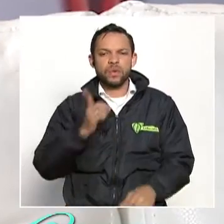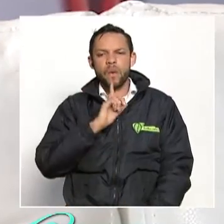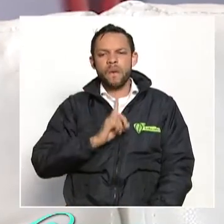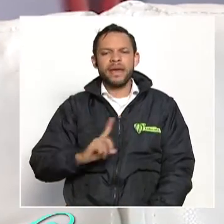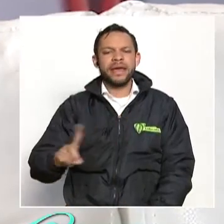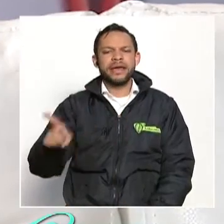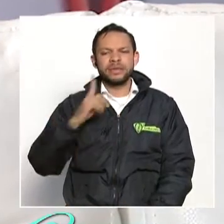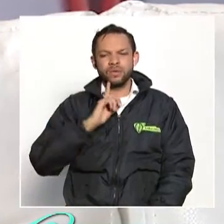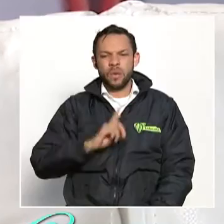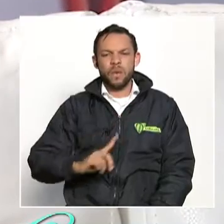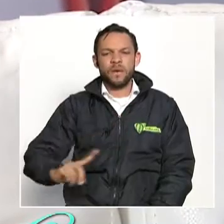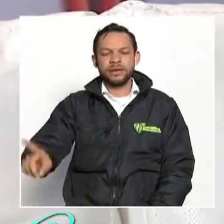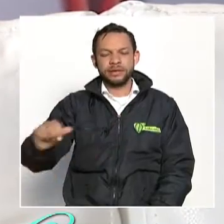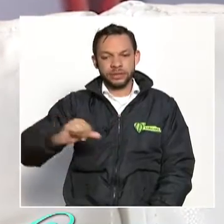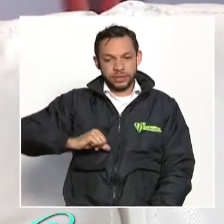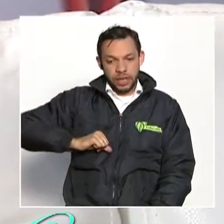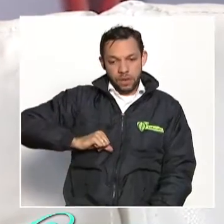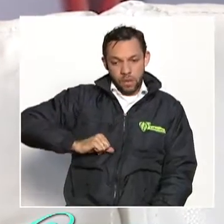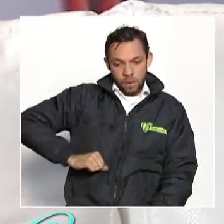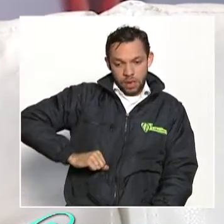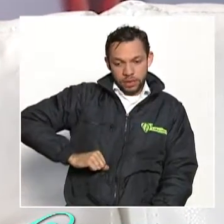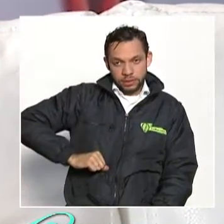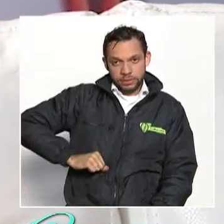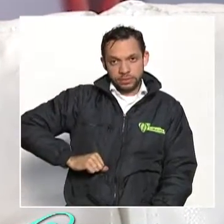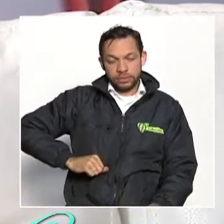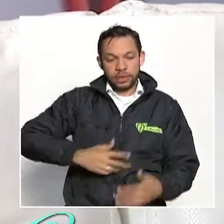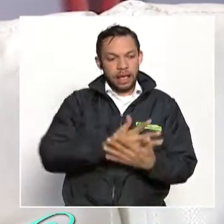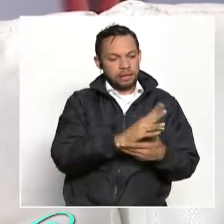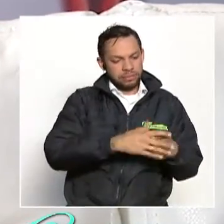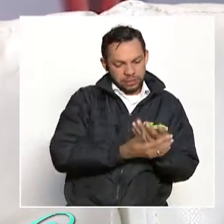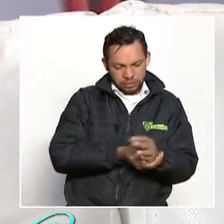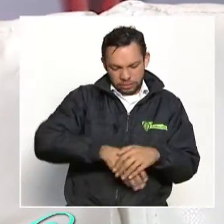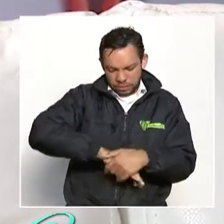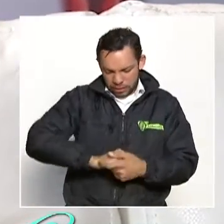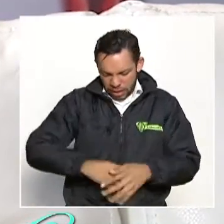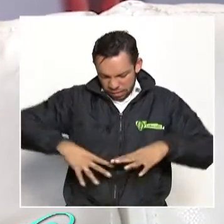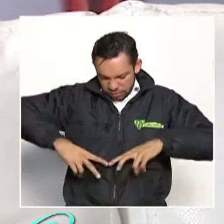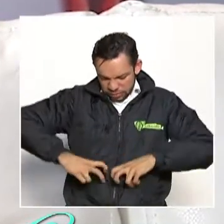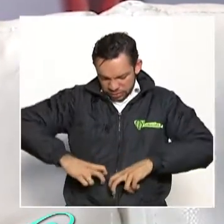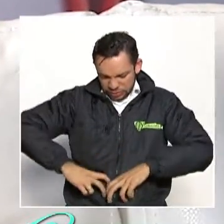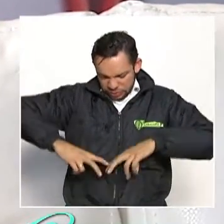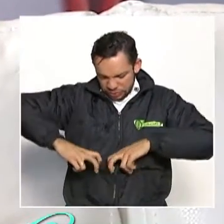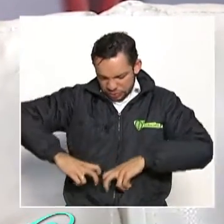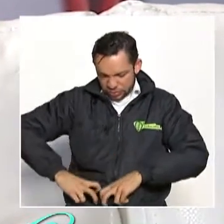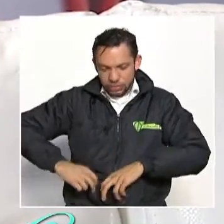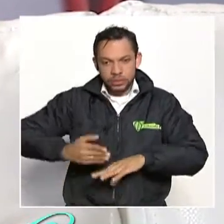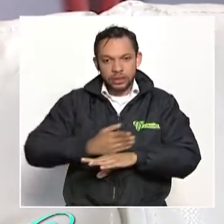porque es que ni los cirujanos se lavan y se pelan casi las manos antes de una cirugía y quedan las